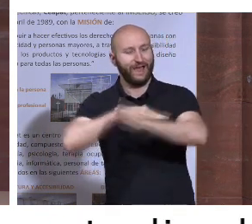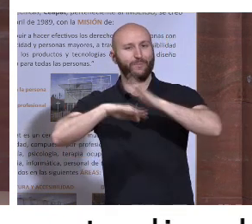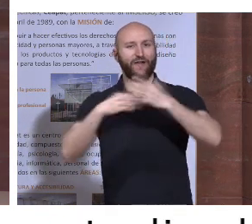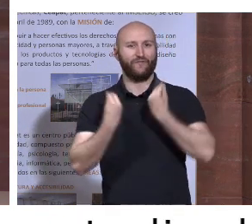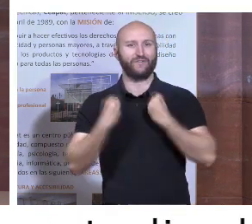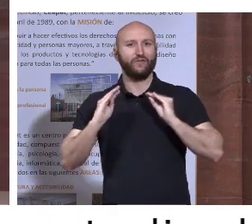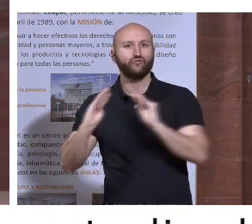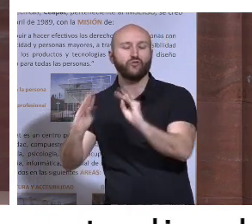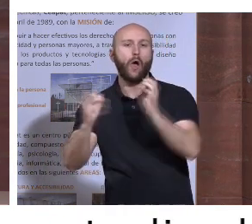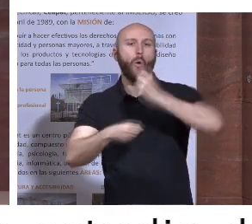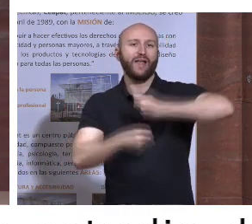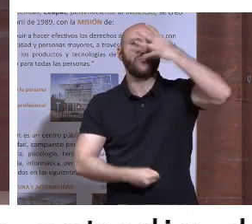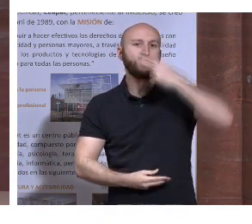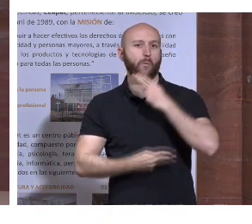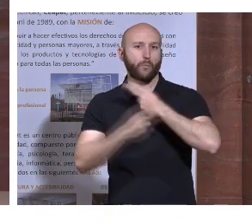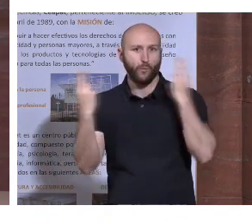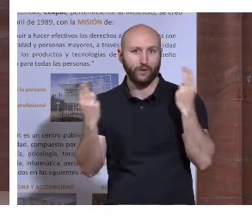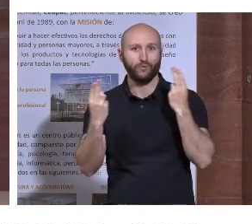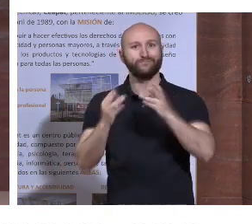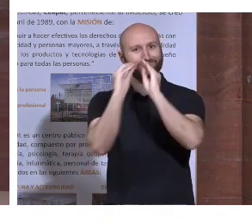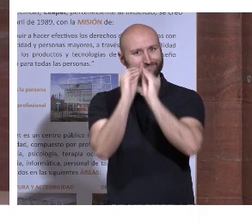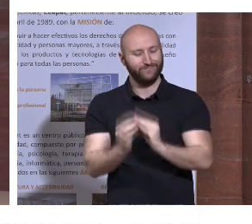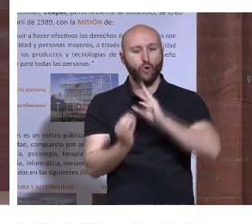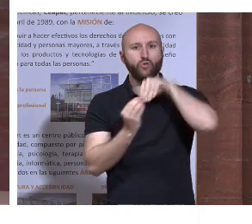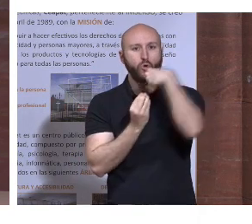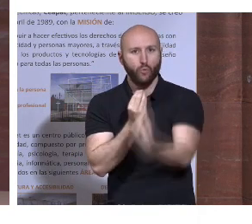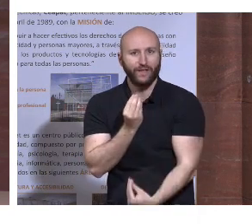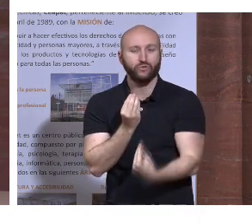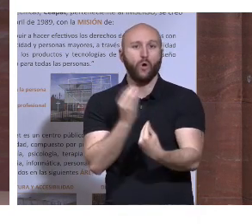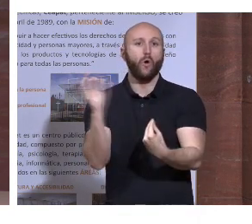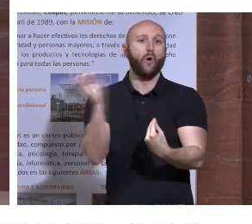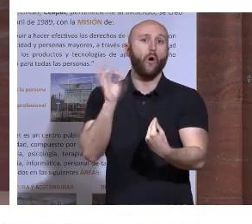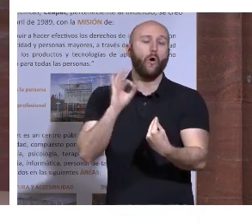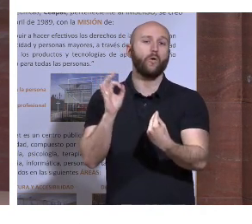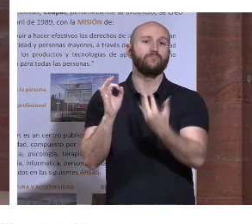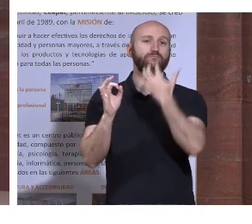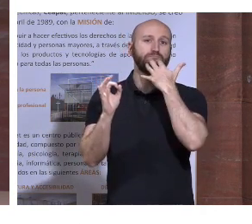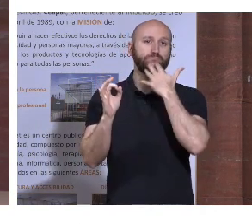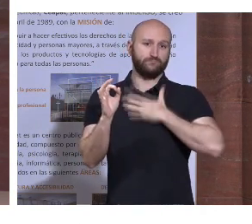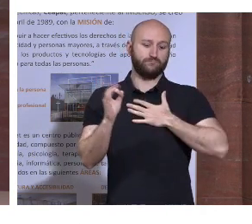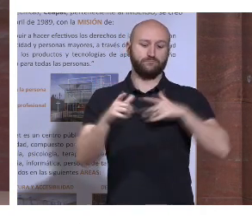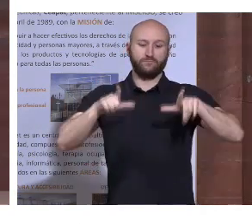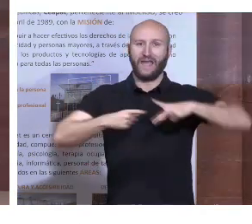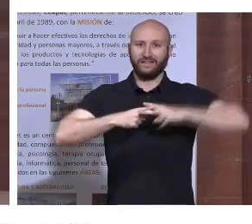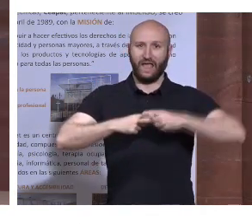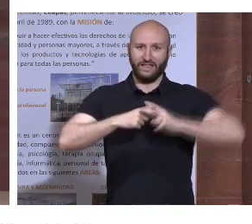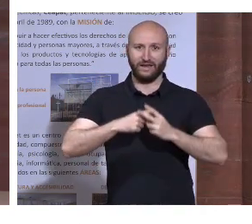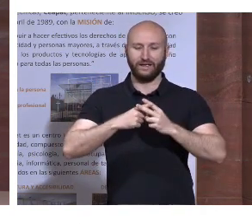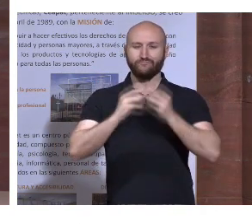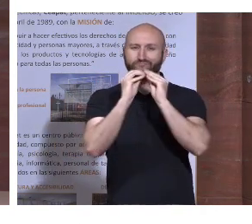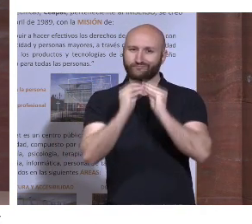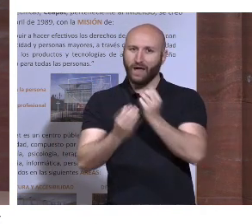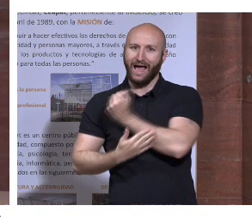o para ese edificio público, la elaboración de un documento o quizás la fabricación en nuestro taller de un producto de apoyo